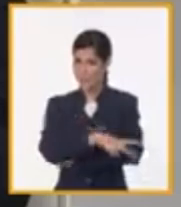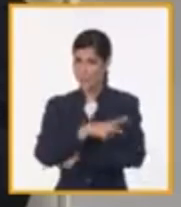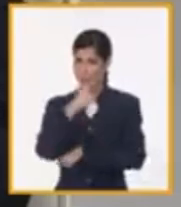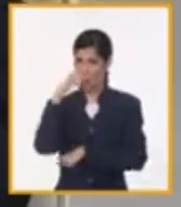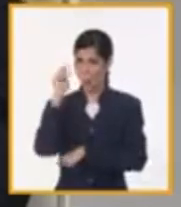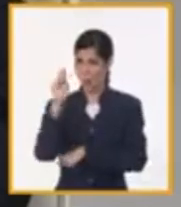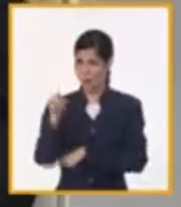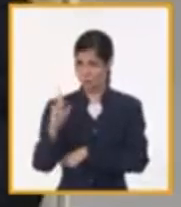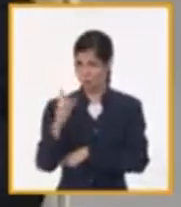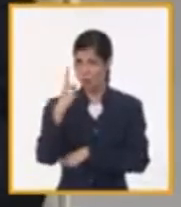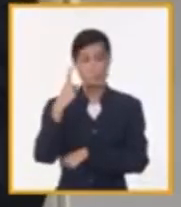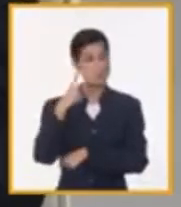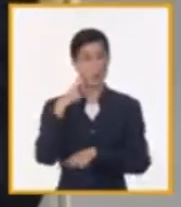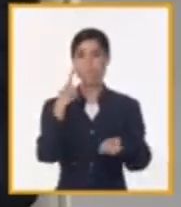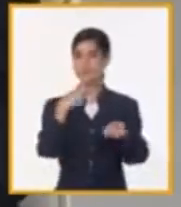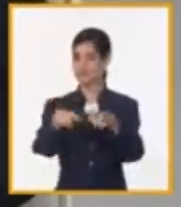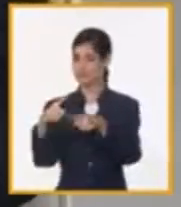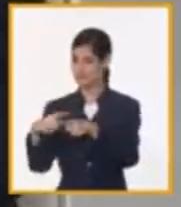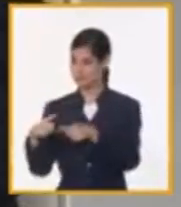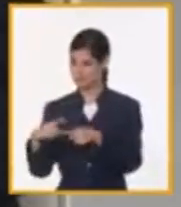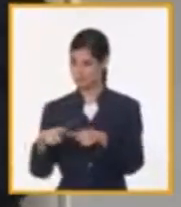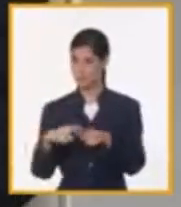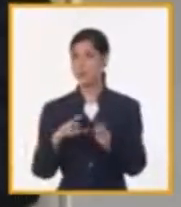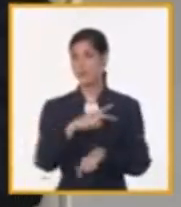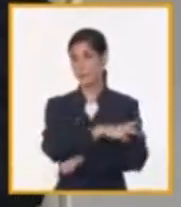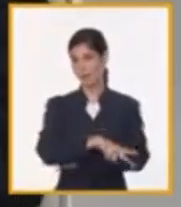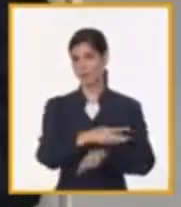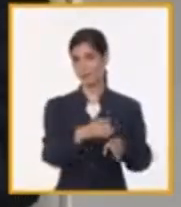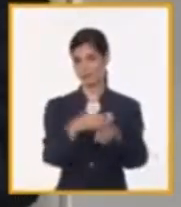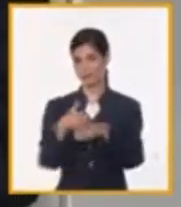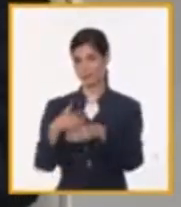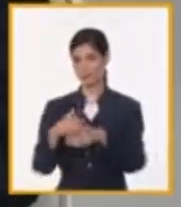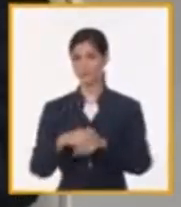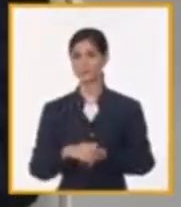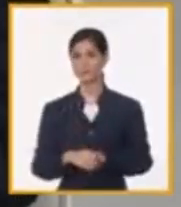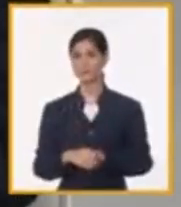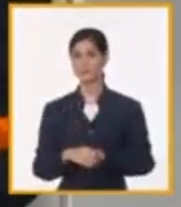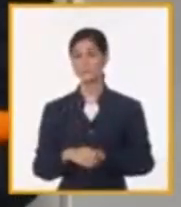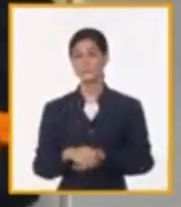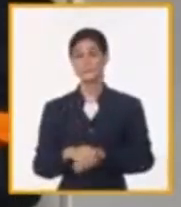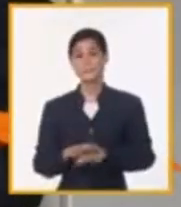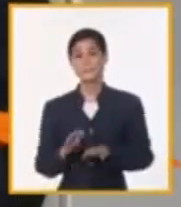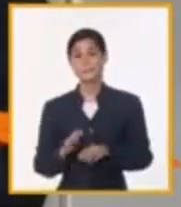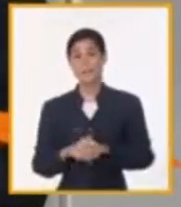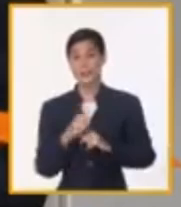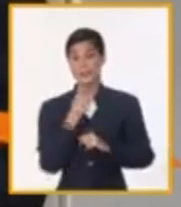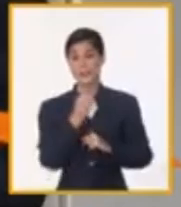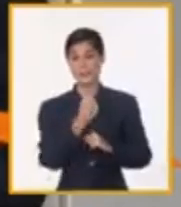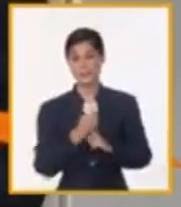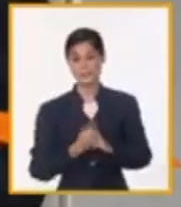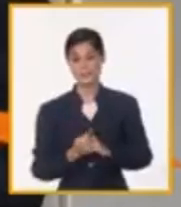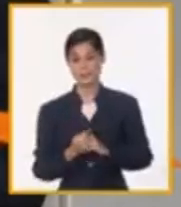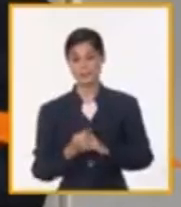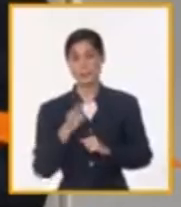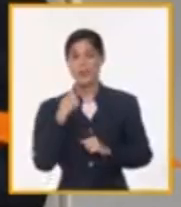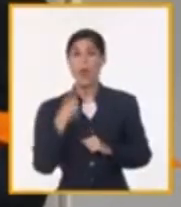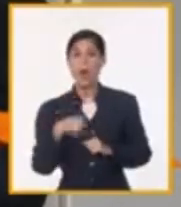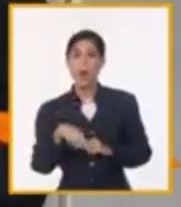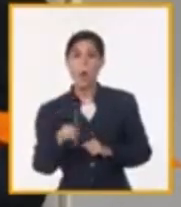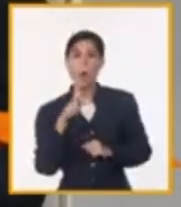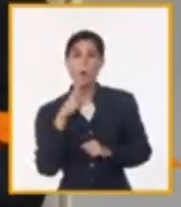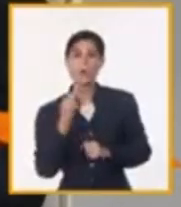decirte una cosa en estos momentos estamos en presencia de un reacomodo